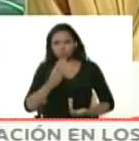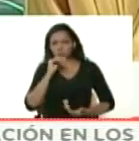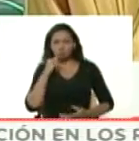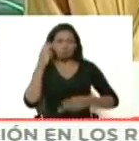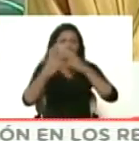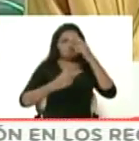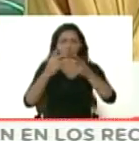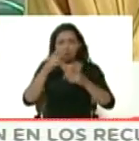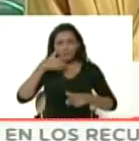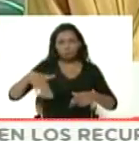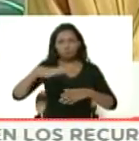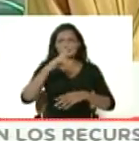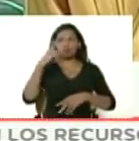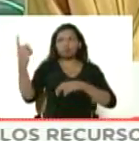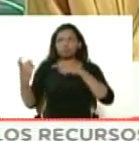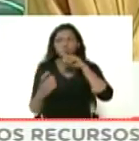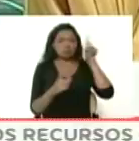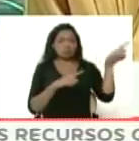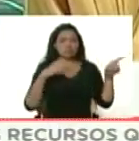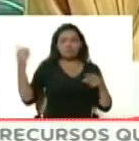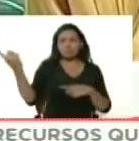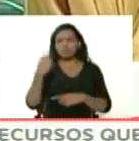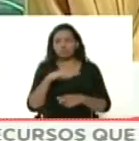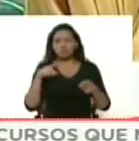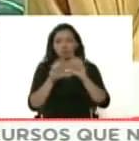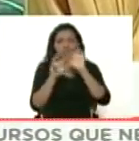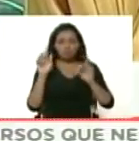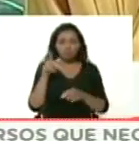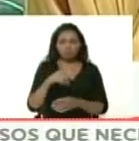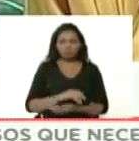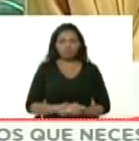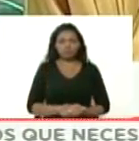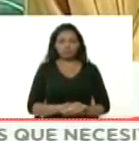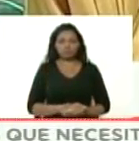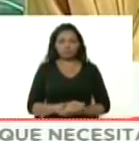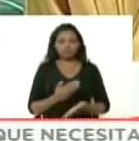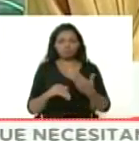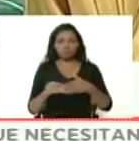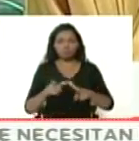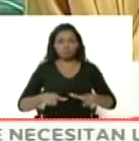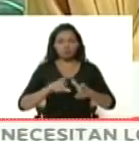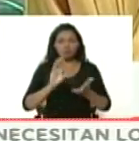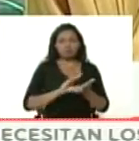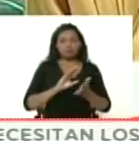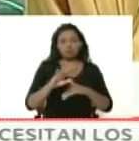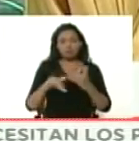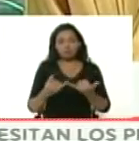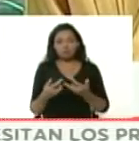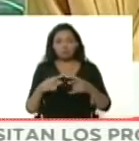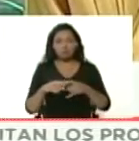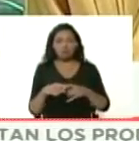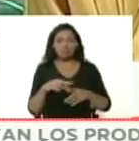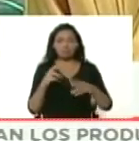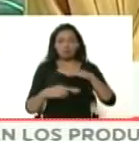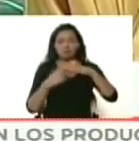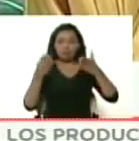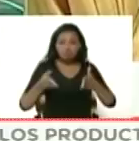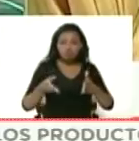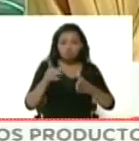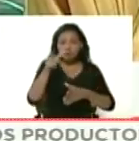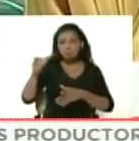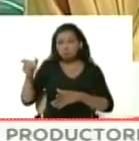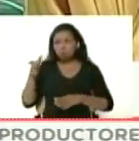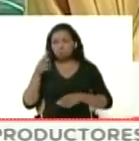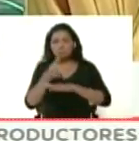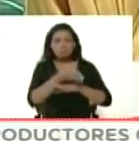recorriendo un pueblo y el otro y las comparsas y los centros de recreación de la gente.